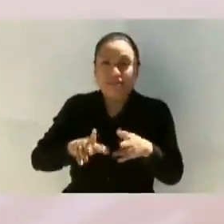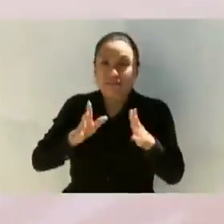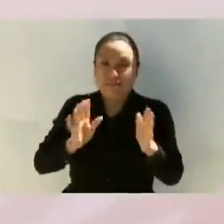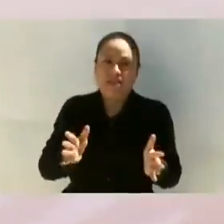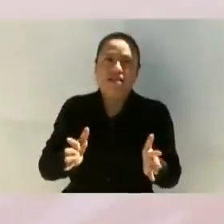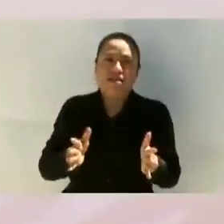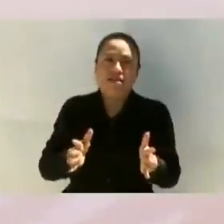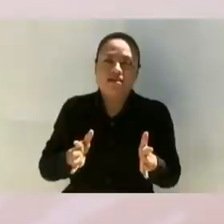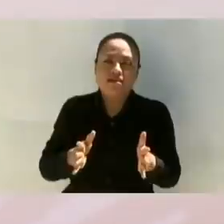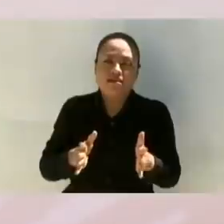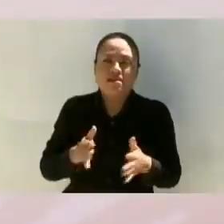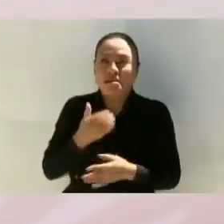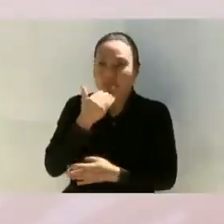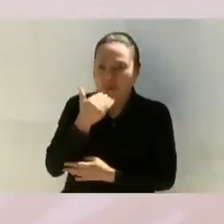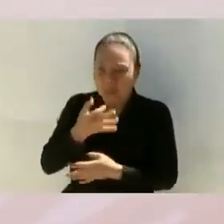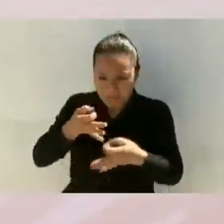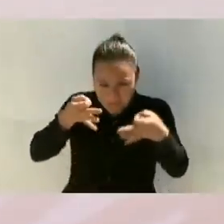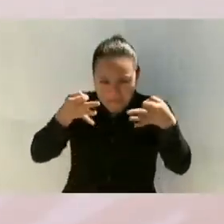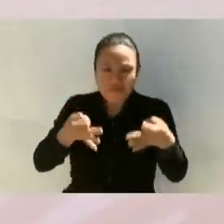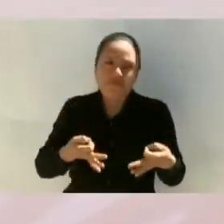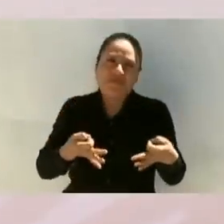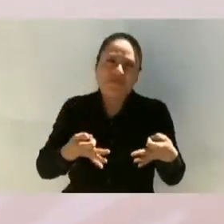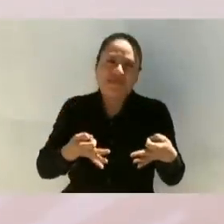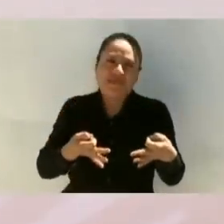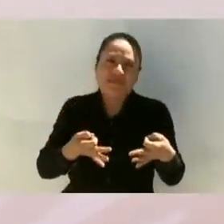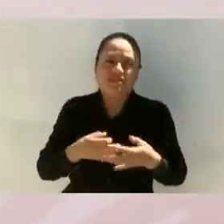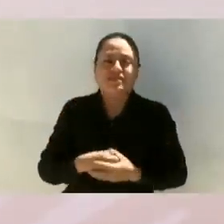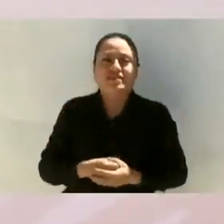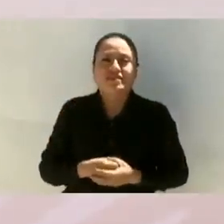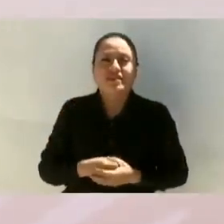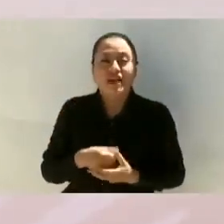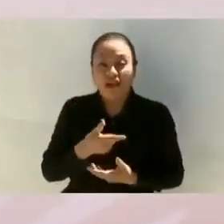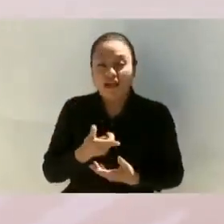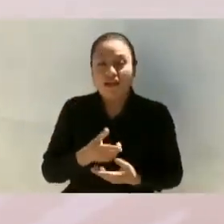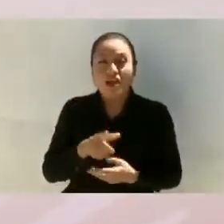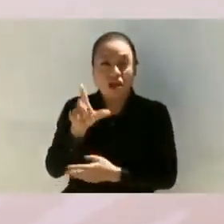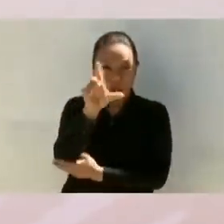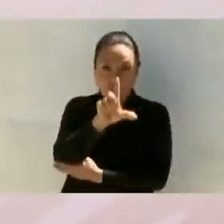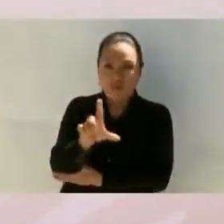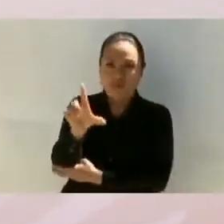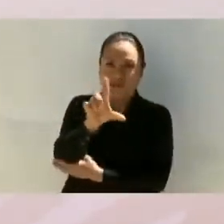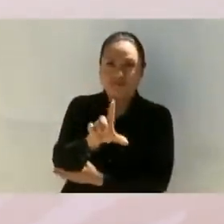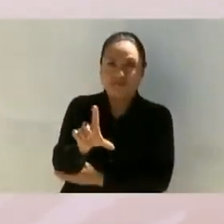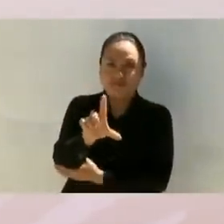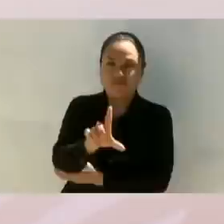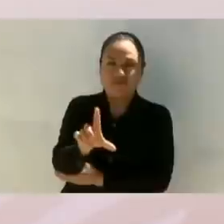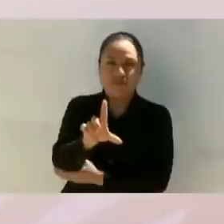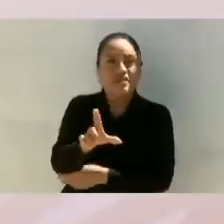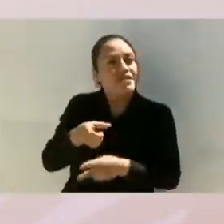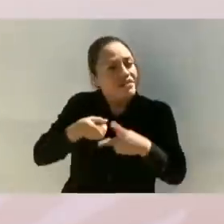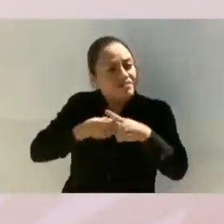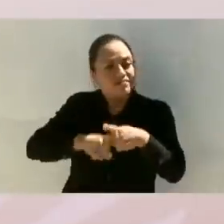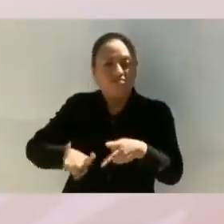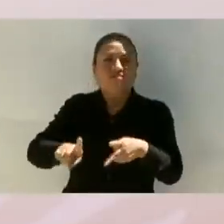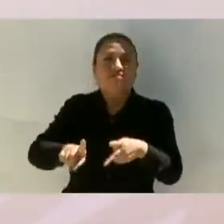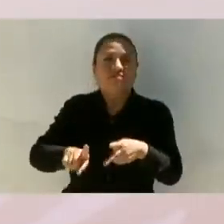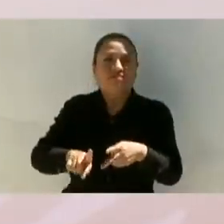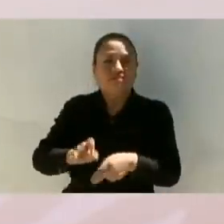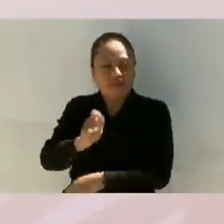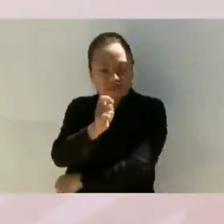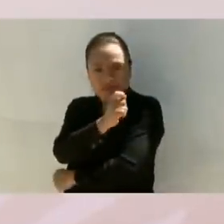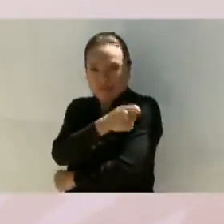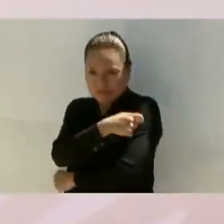a ciencia cierta que el lunes empieza la